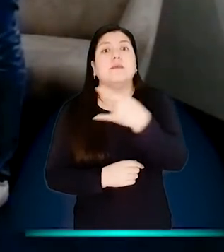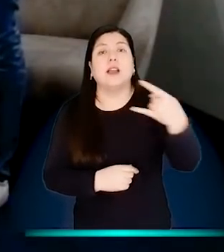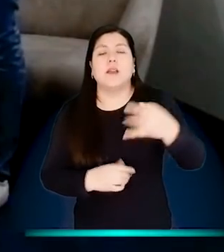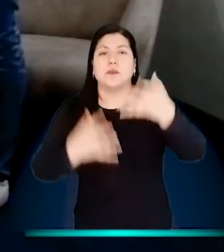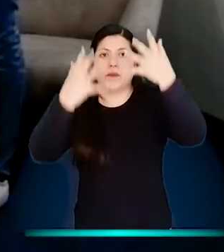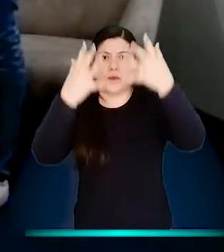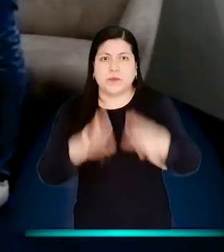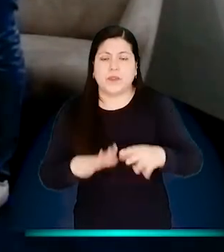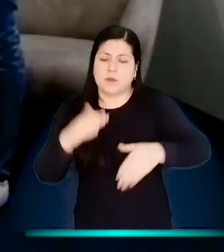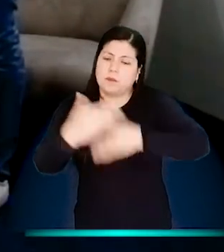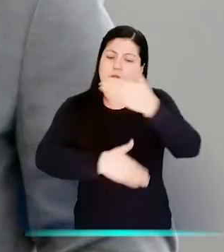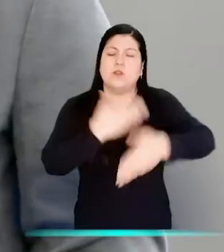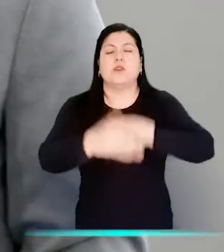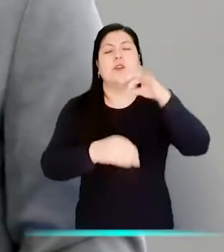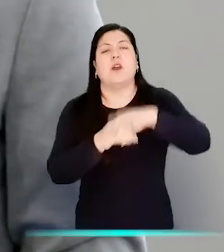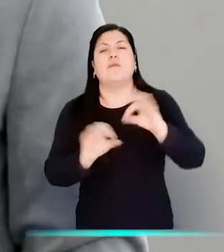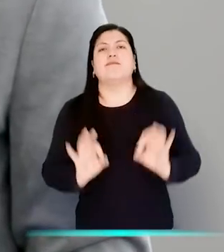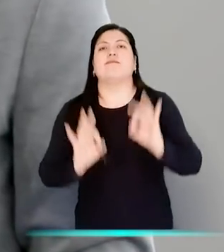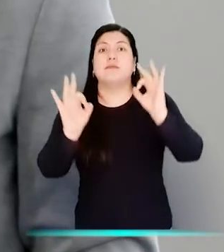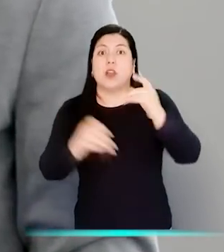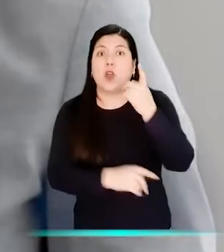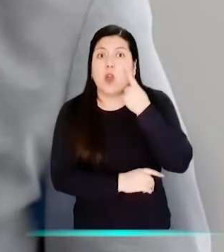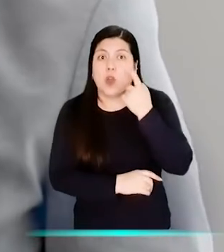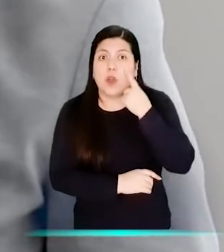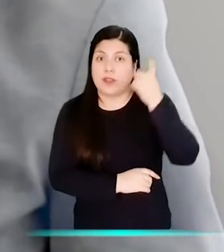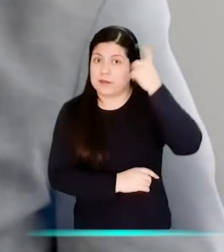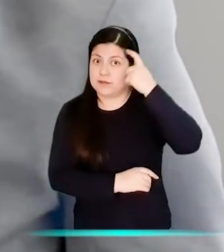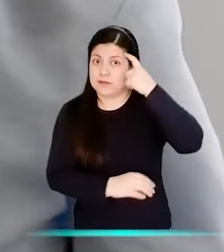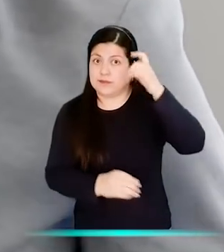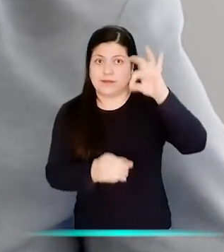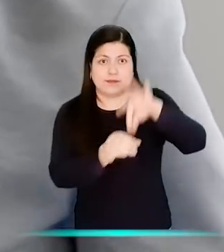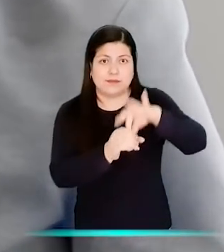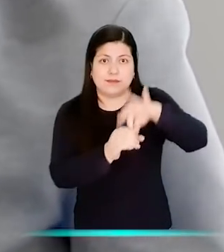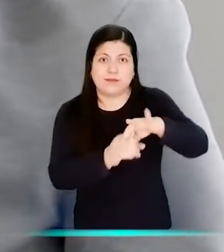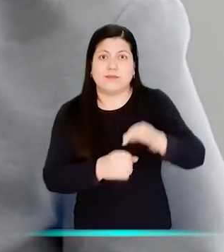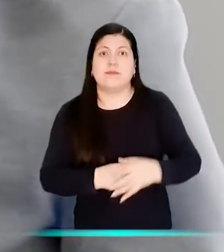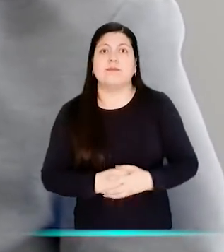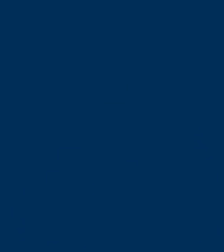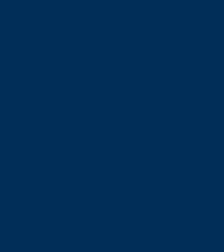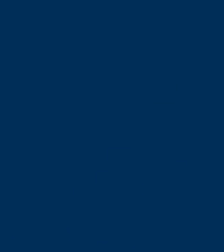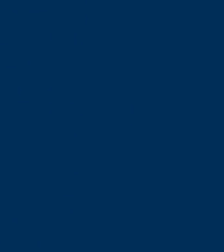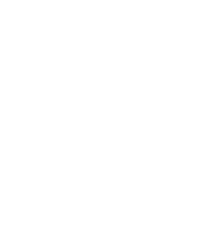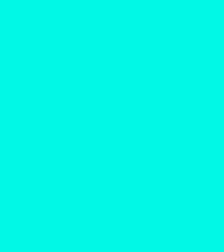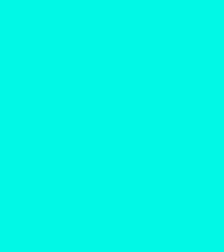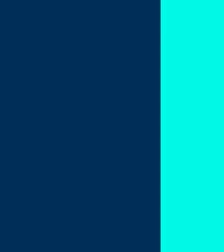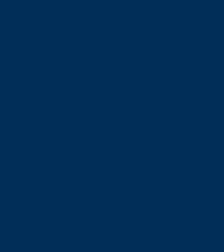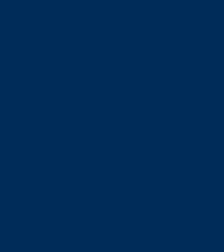13 de marzo culmine con éxito todo este proceso electoral. Y recuerden, con inteligencia electoral.